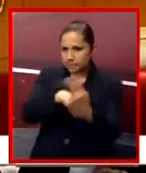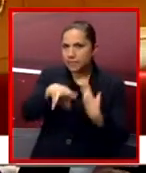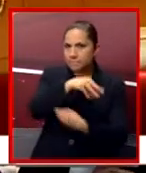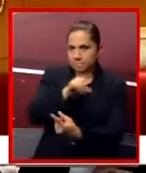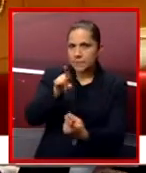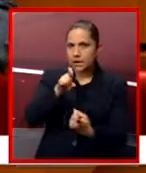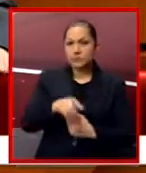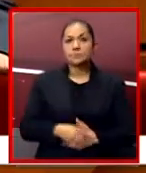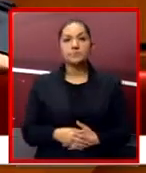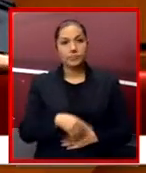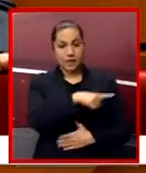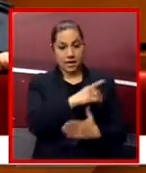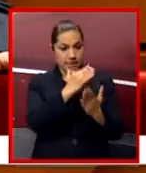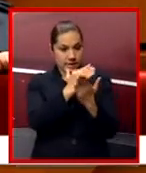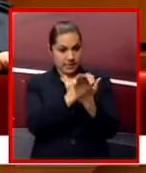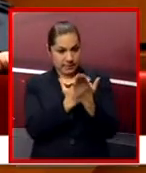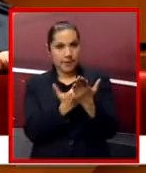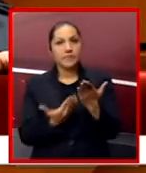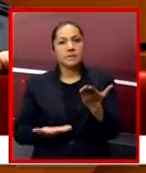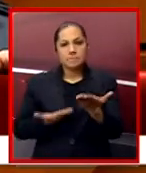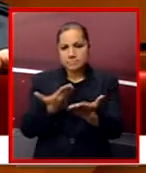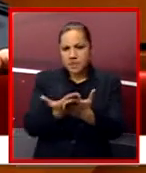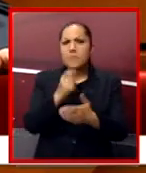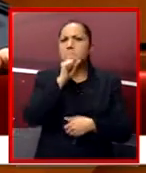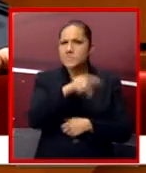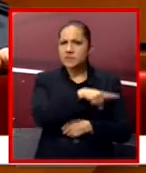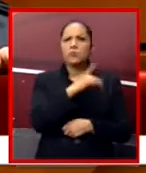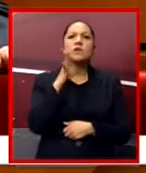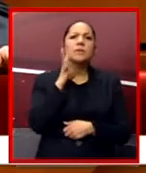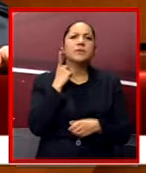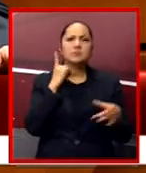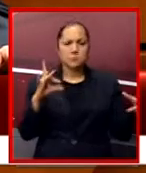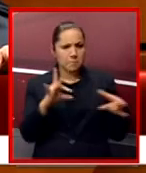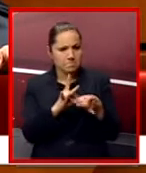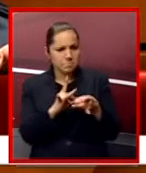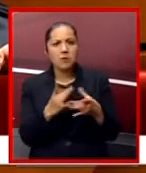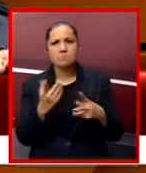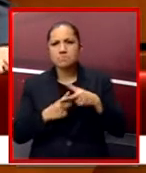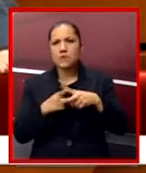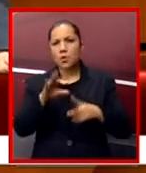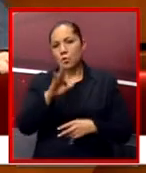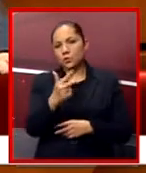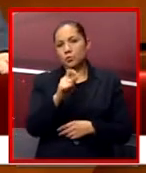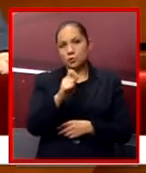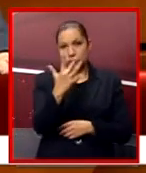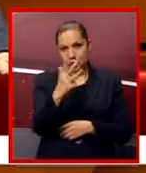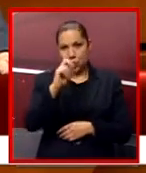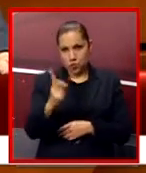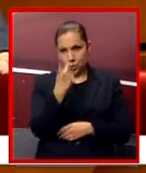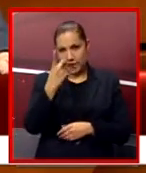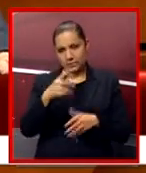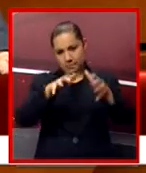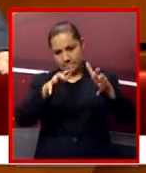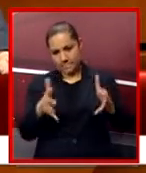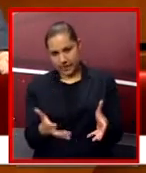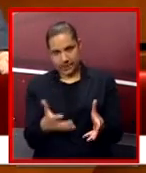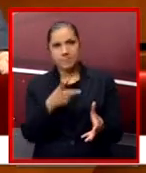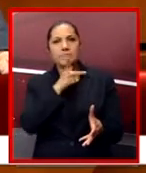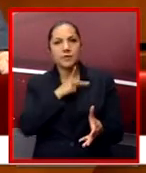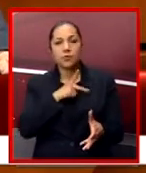El dictamen ratificó lo aprobado por Cámara de Diputados y se establece en $48.5 el precio del barril de petróleo